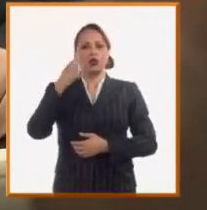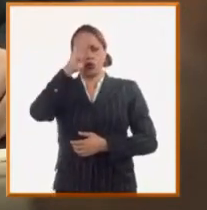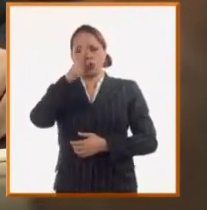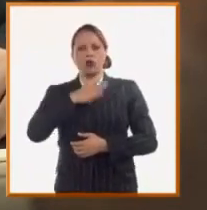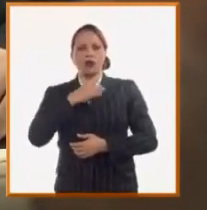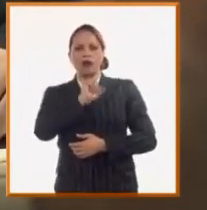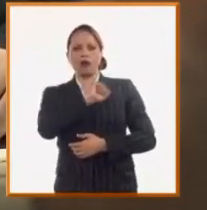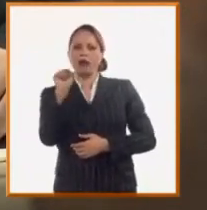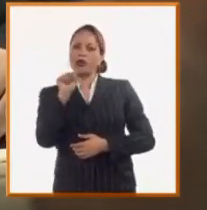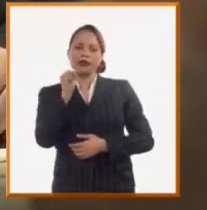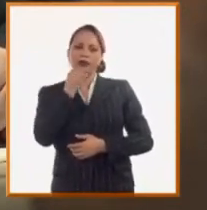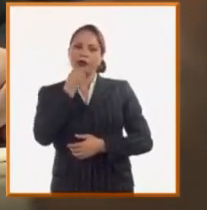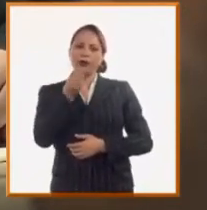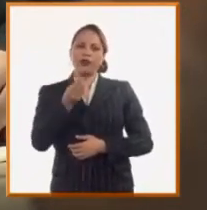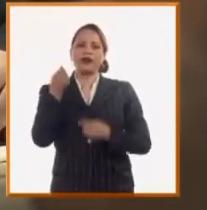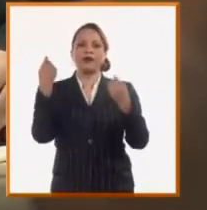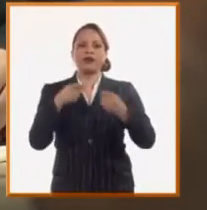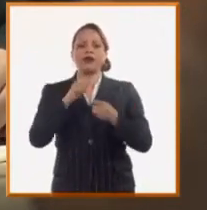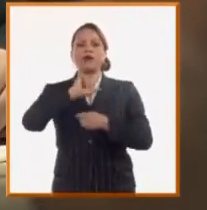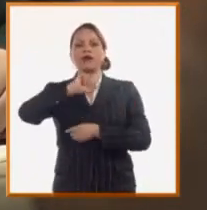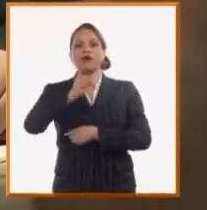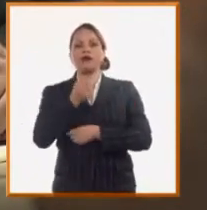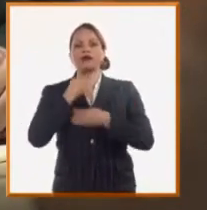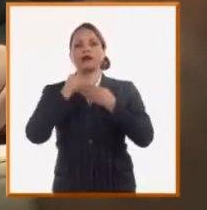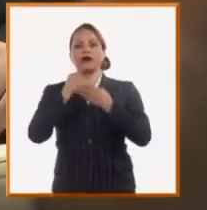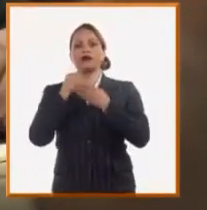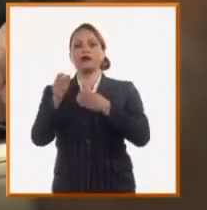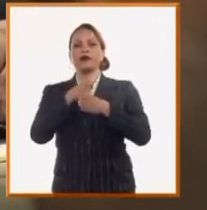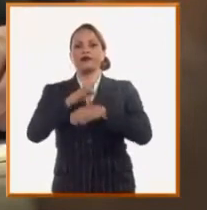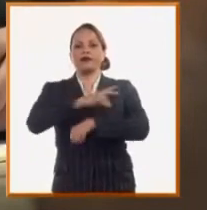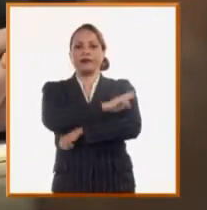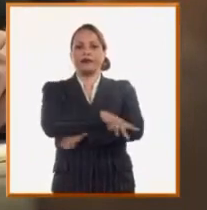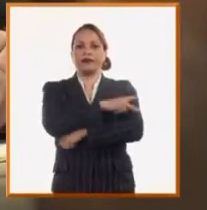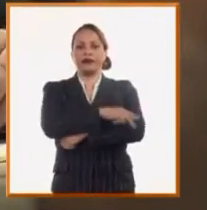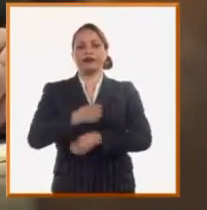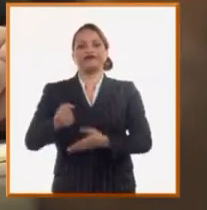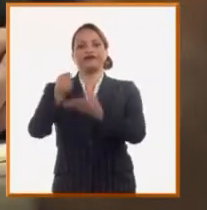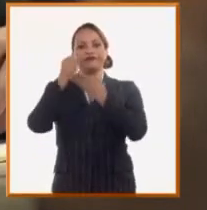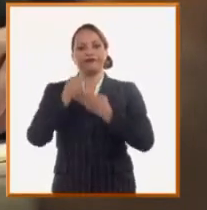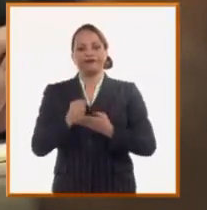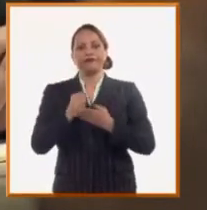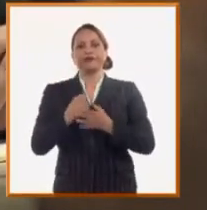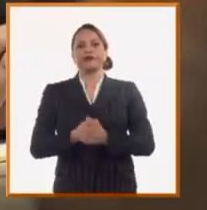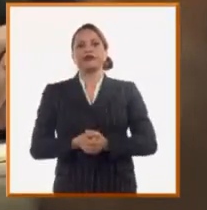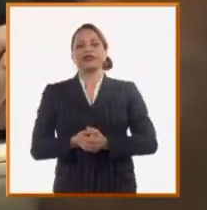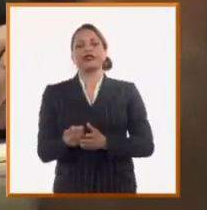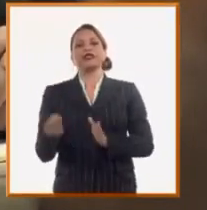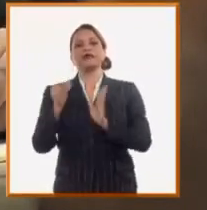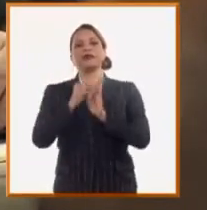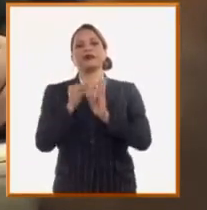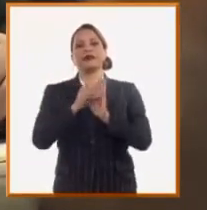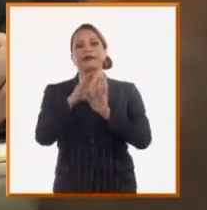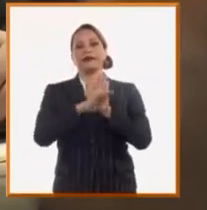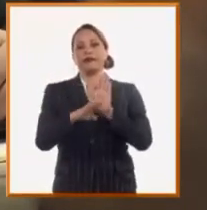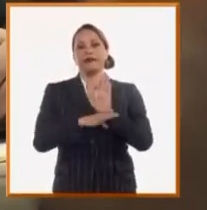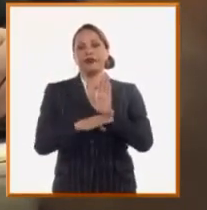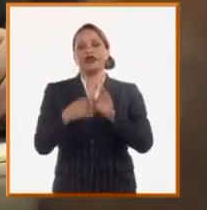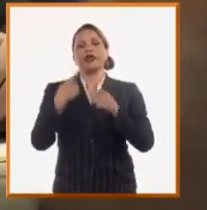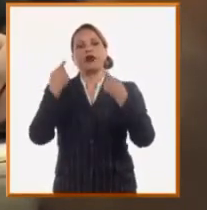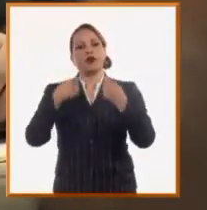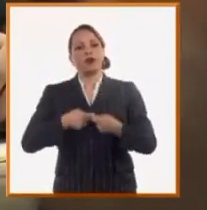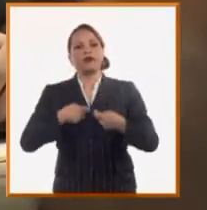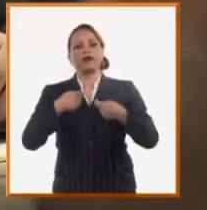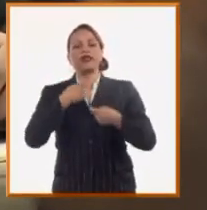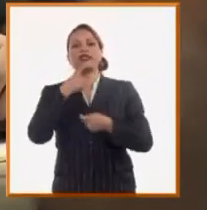integral, transformar la situación económica y financiera del país solamente implementando el programa de estabilización macroeconómica. Tenemos que